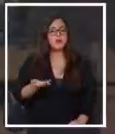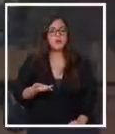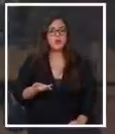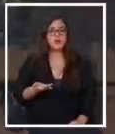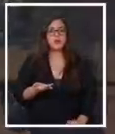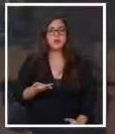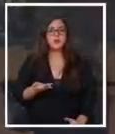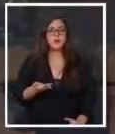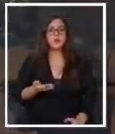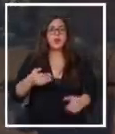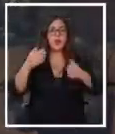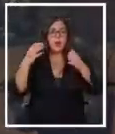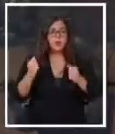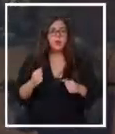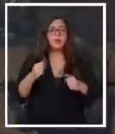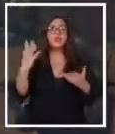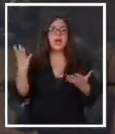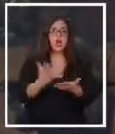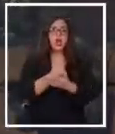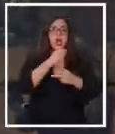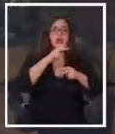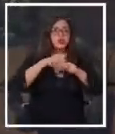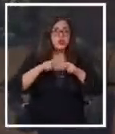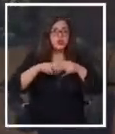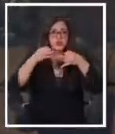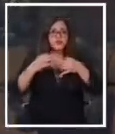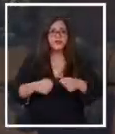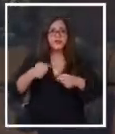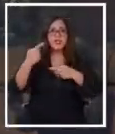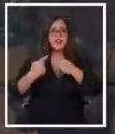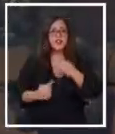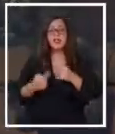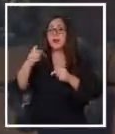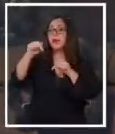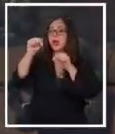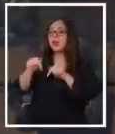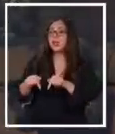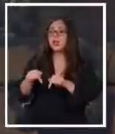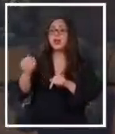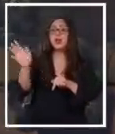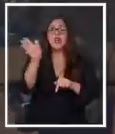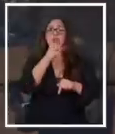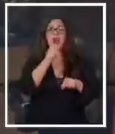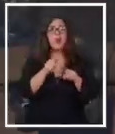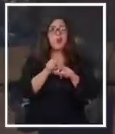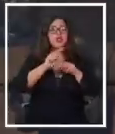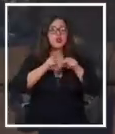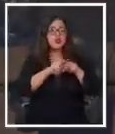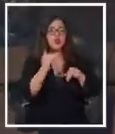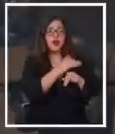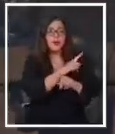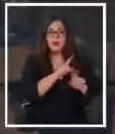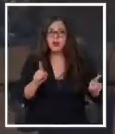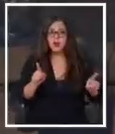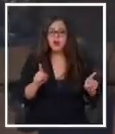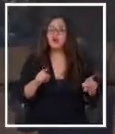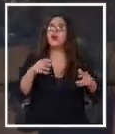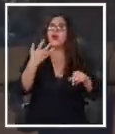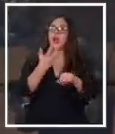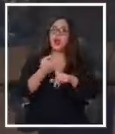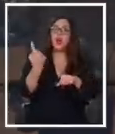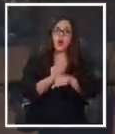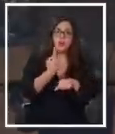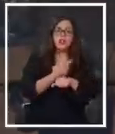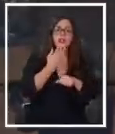podemos llegar a resultados diferentes ahora respecto a este tema no hay atajos y hay mucha conversa